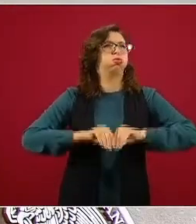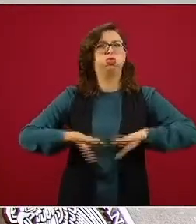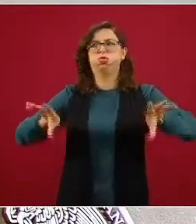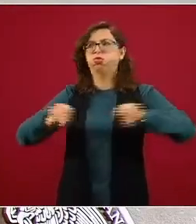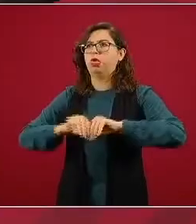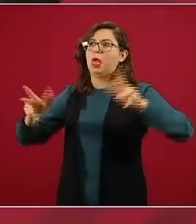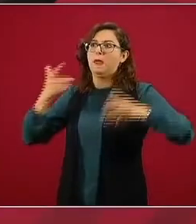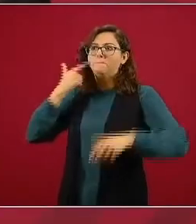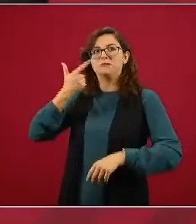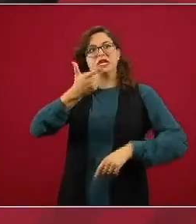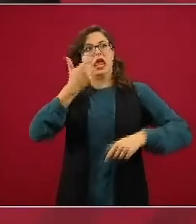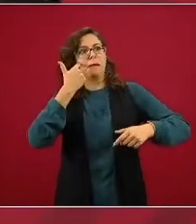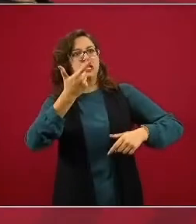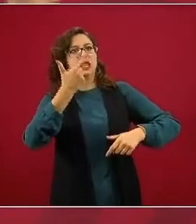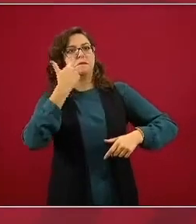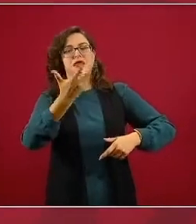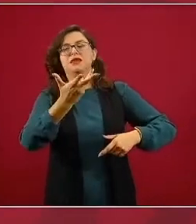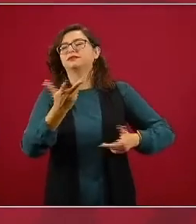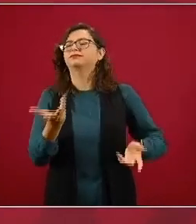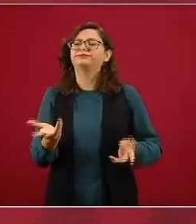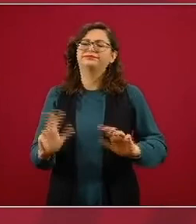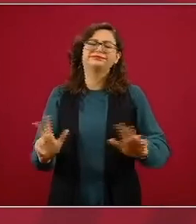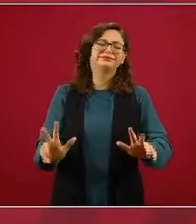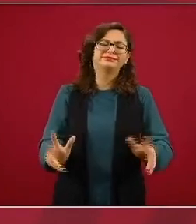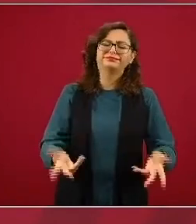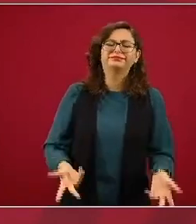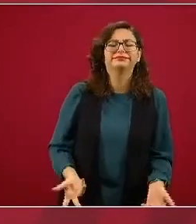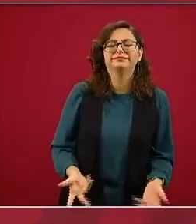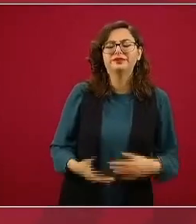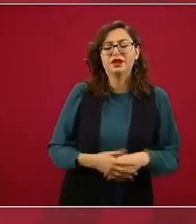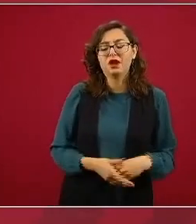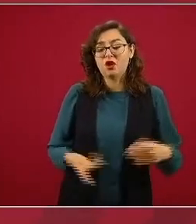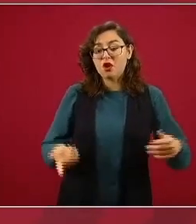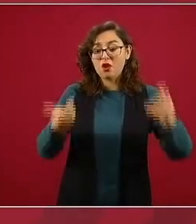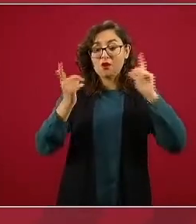Ojalá y se transparentara